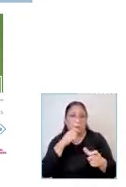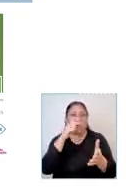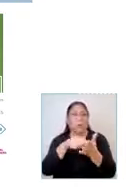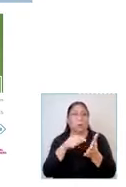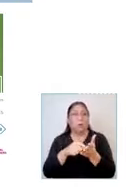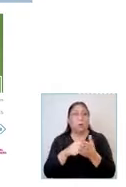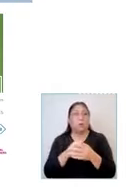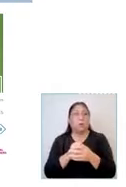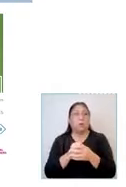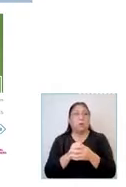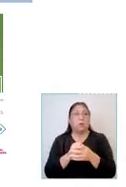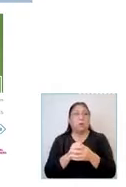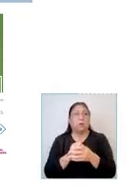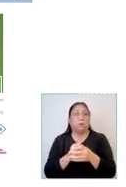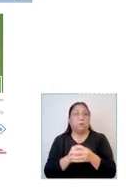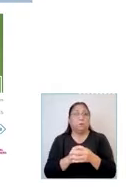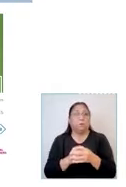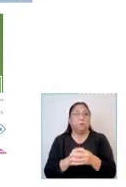KBIC.